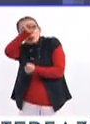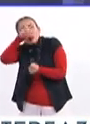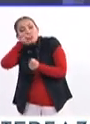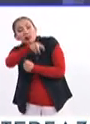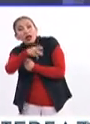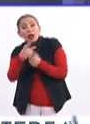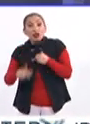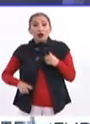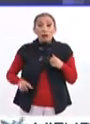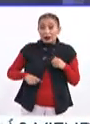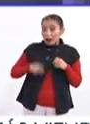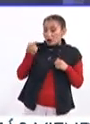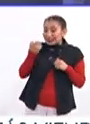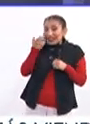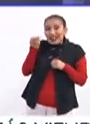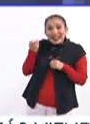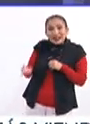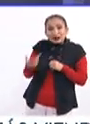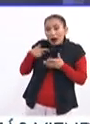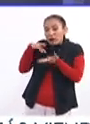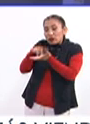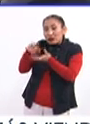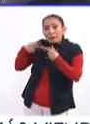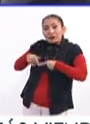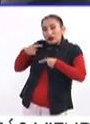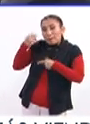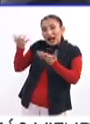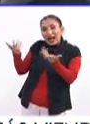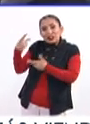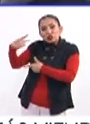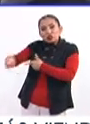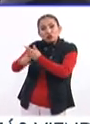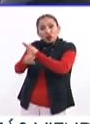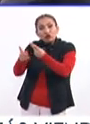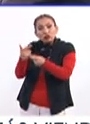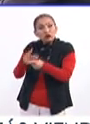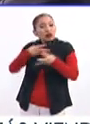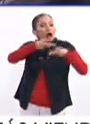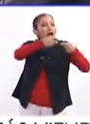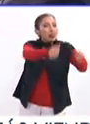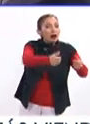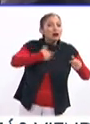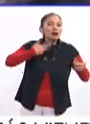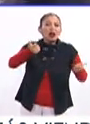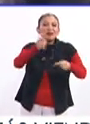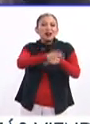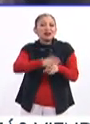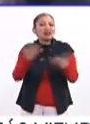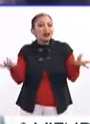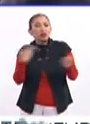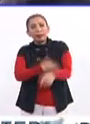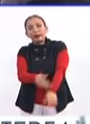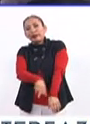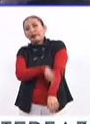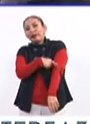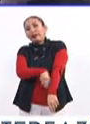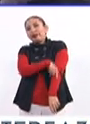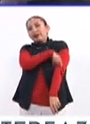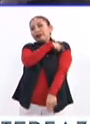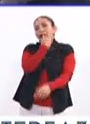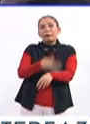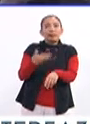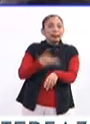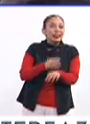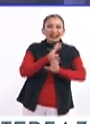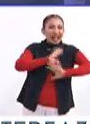les importa es que eso suceda. Y suceda sin andar gastando dinero en administraciones o en burocracias internacionales ni nada de